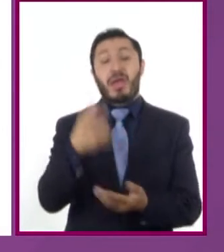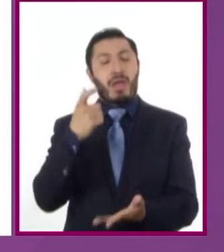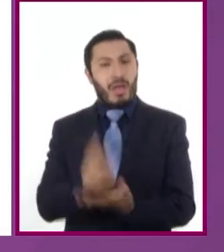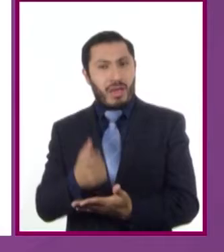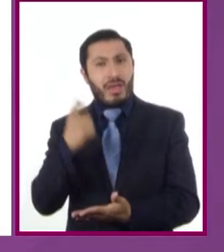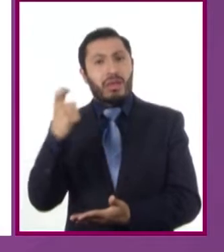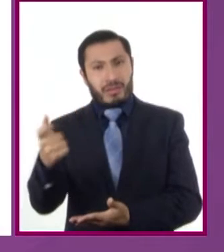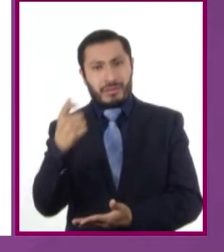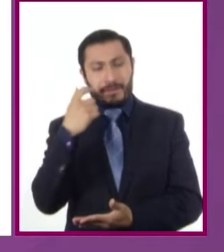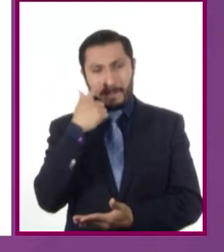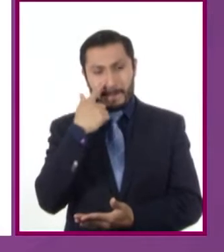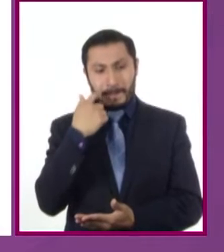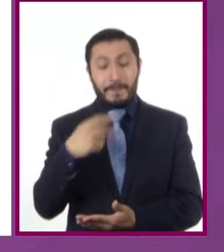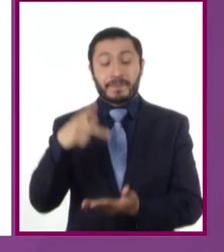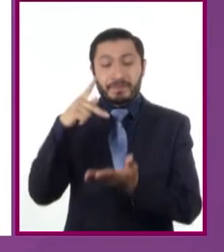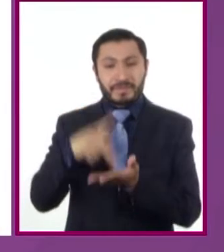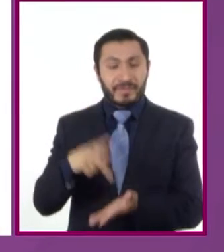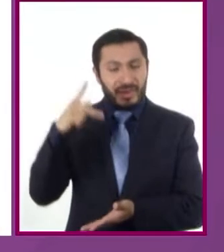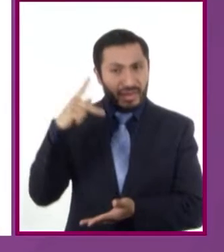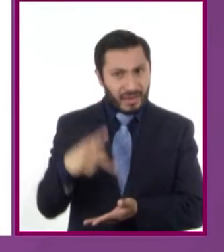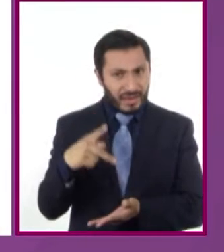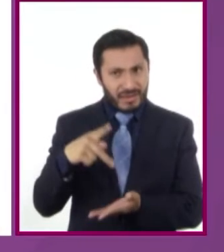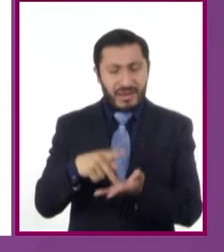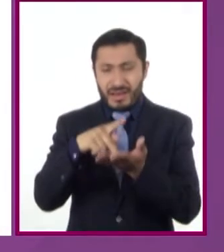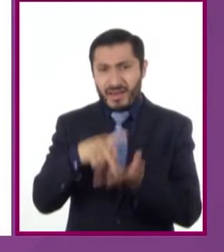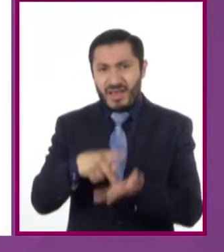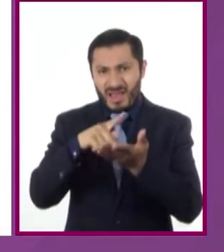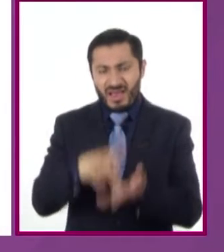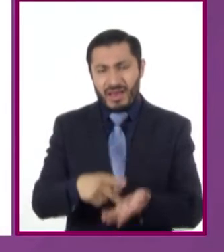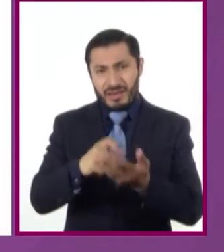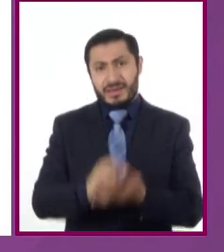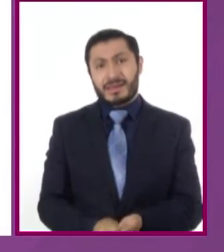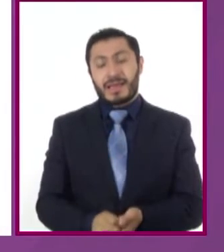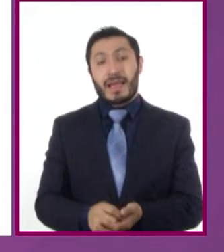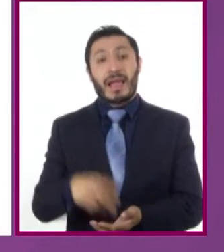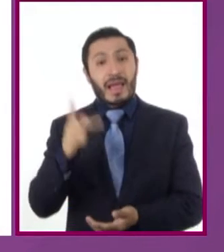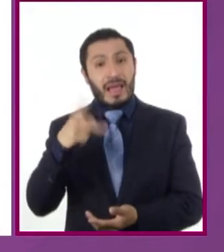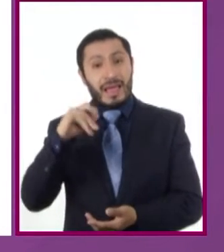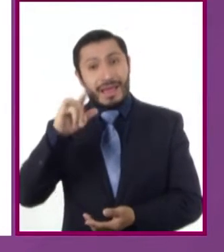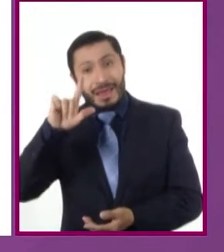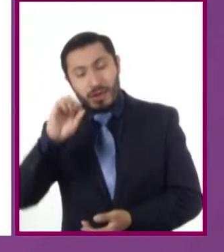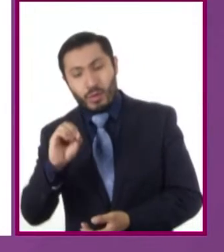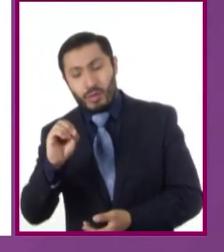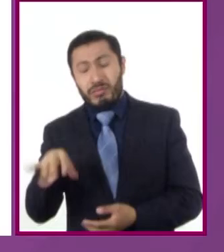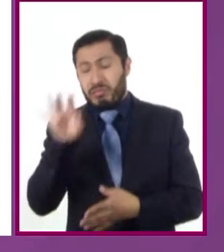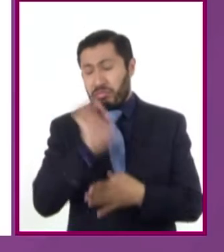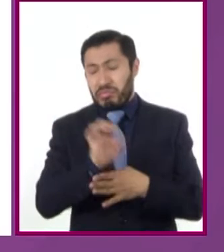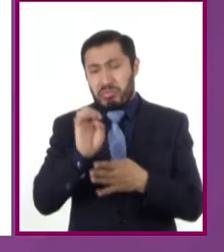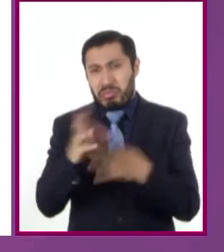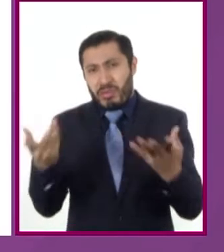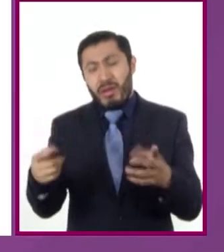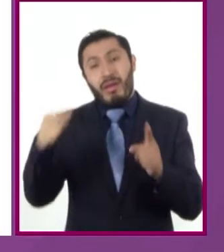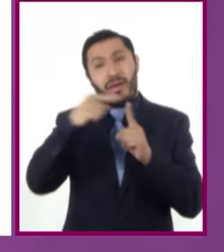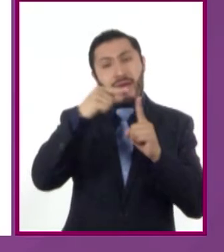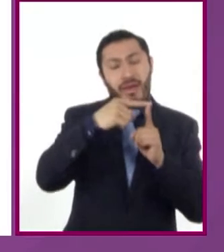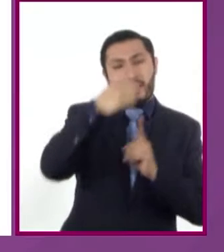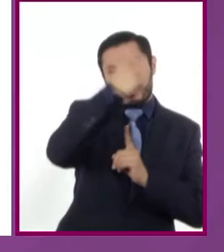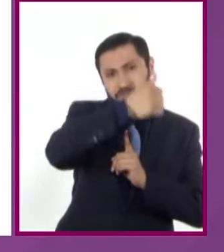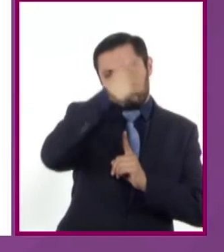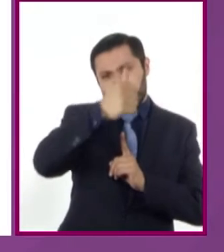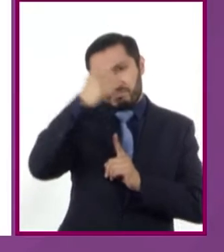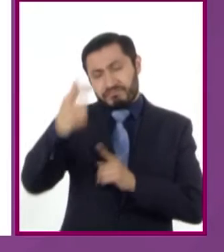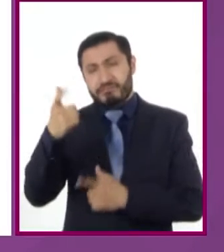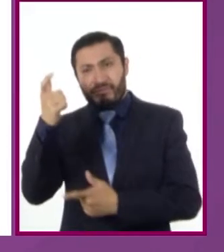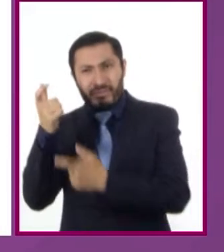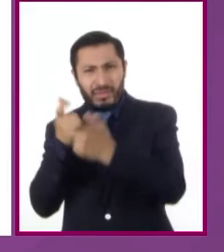pesos. K es la constante de proporcionalidad. Entonces establecemos que cuando dividimos cada uno de